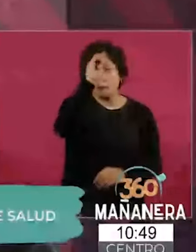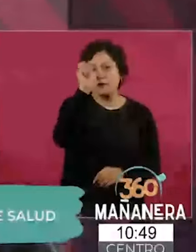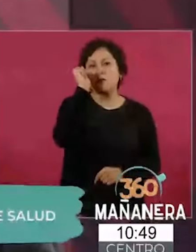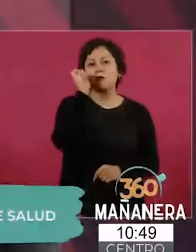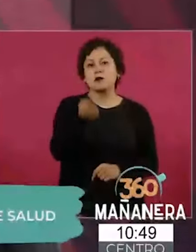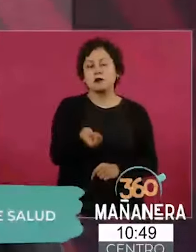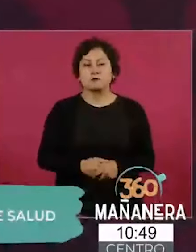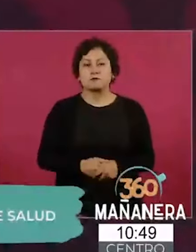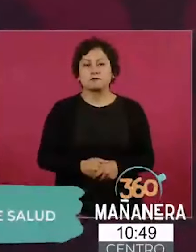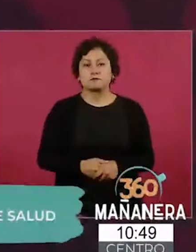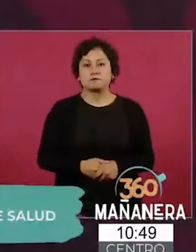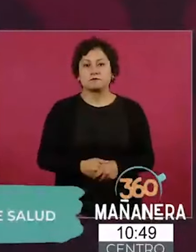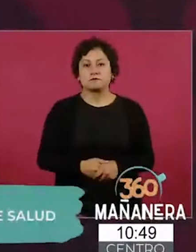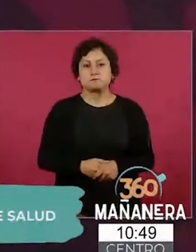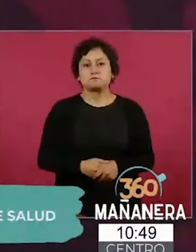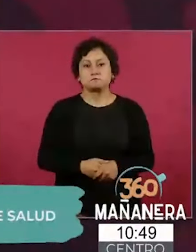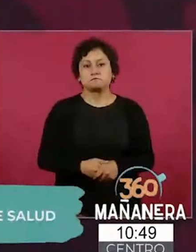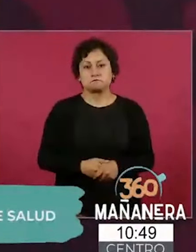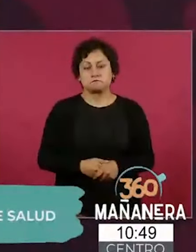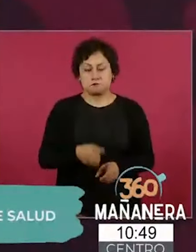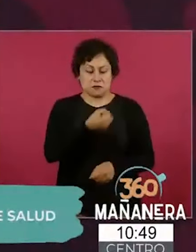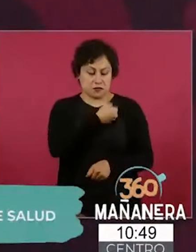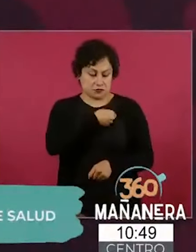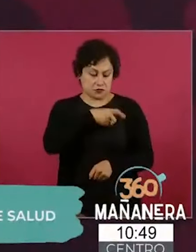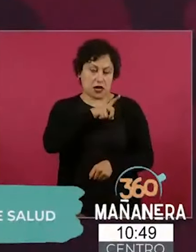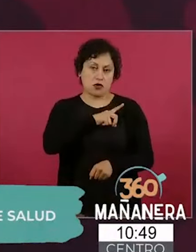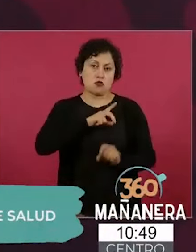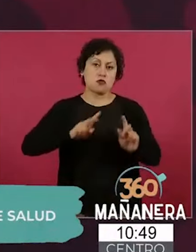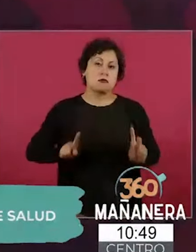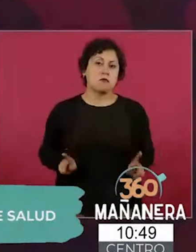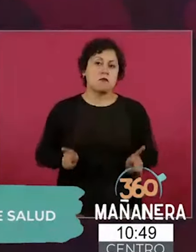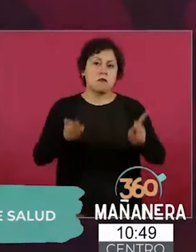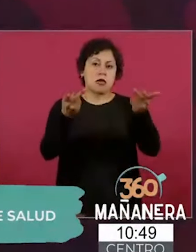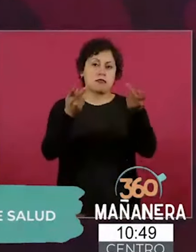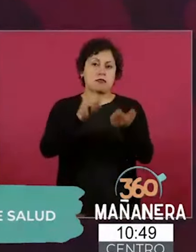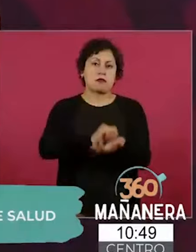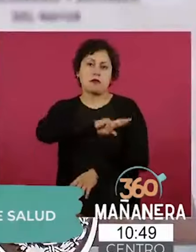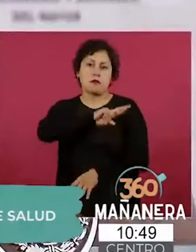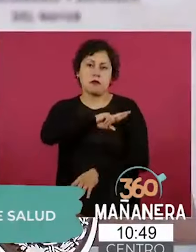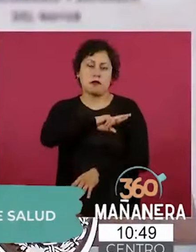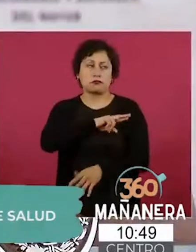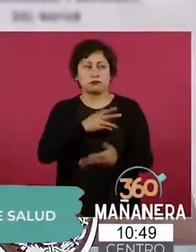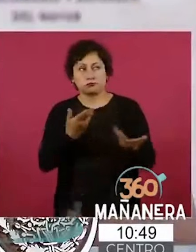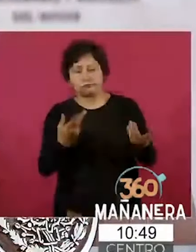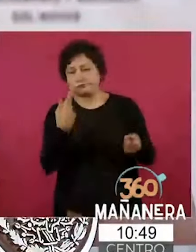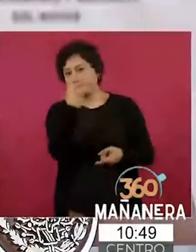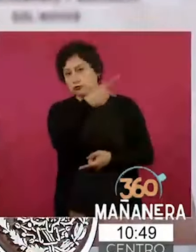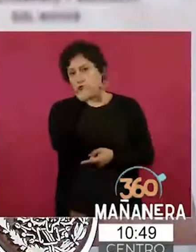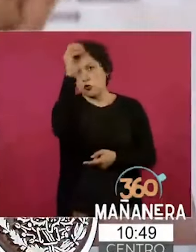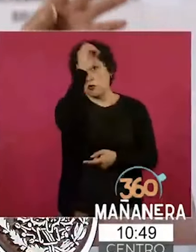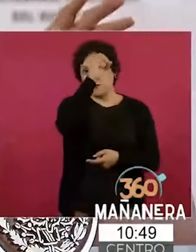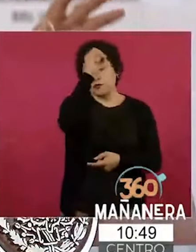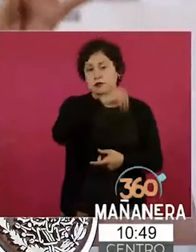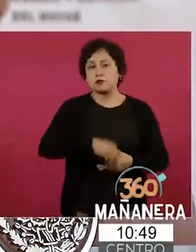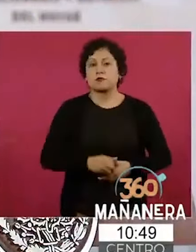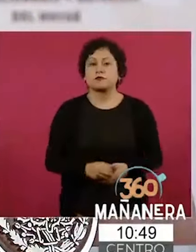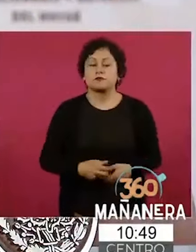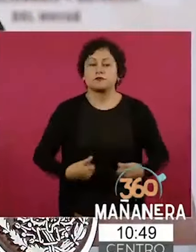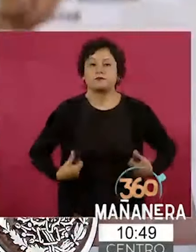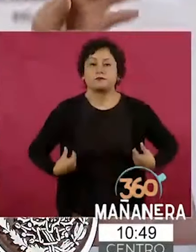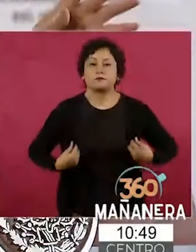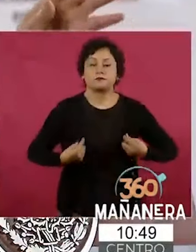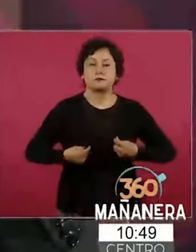se debe de privatizar la salud. Así piensan. Lo mismo